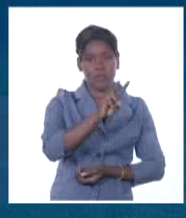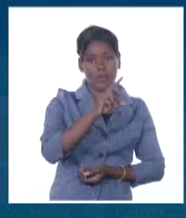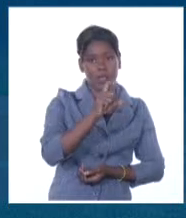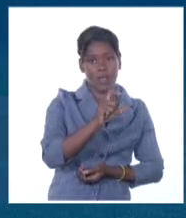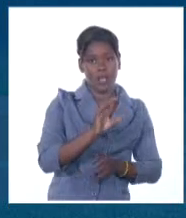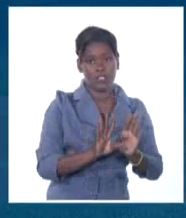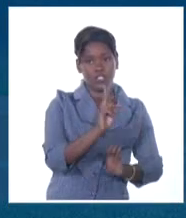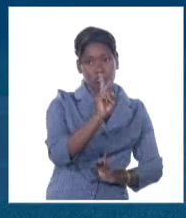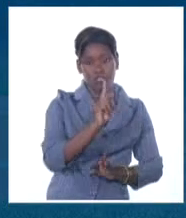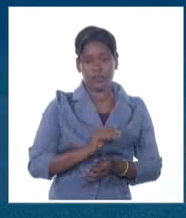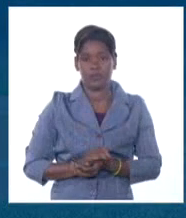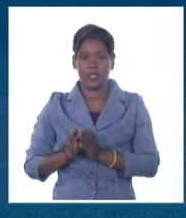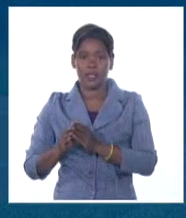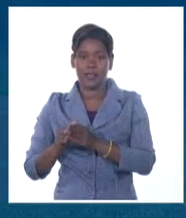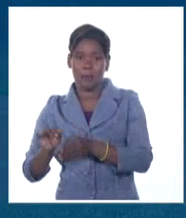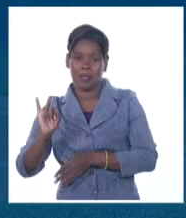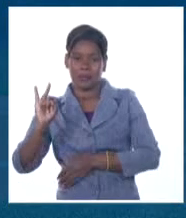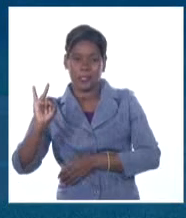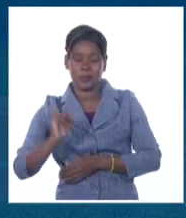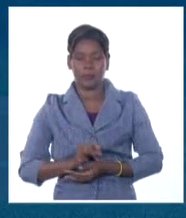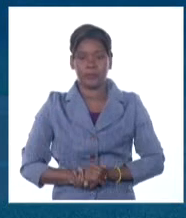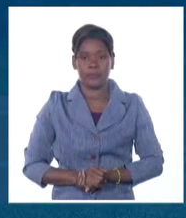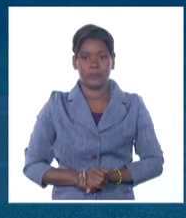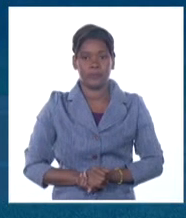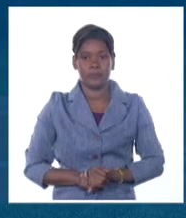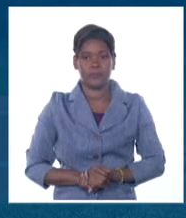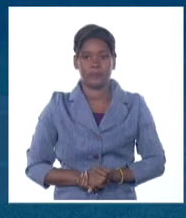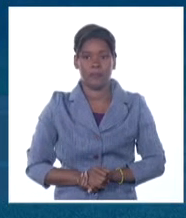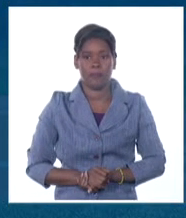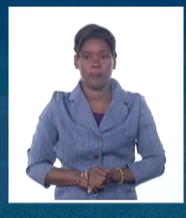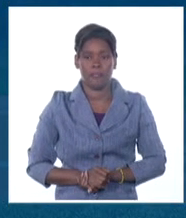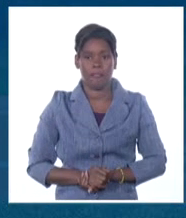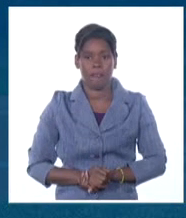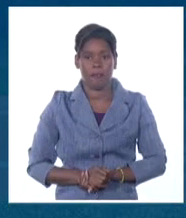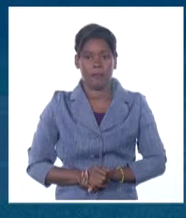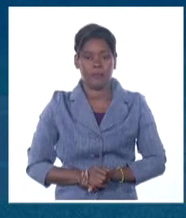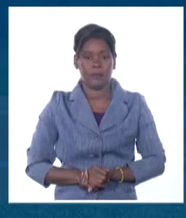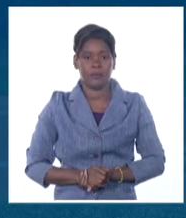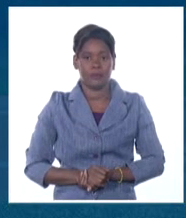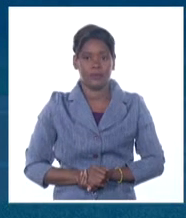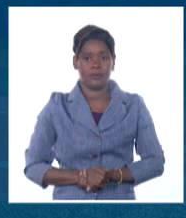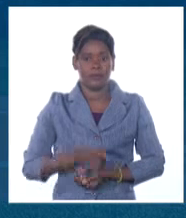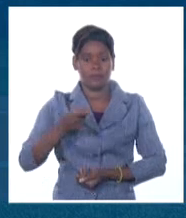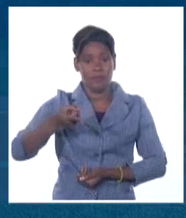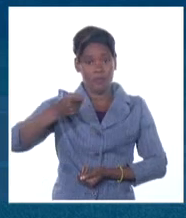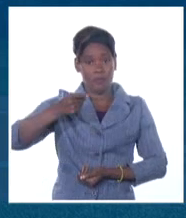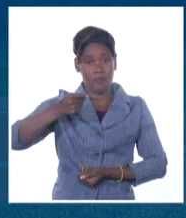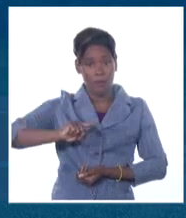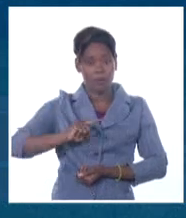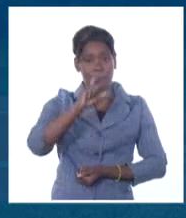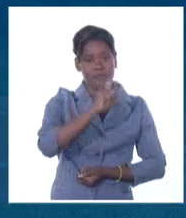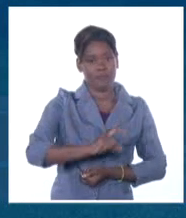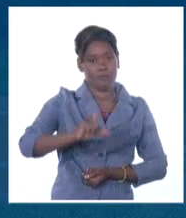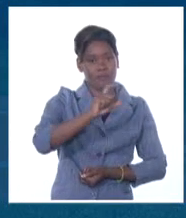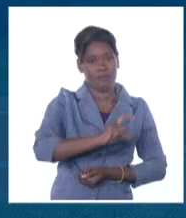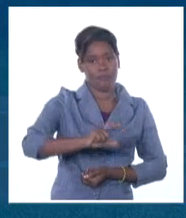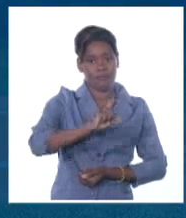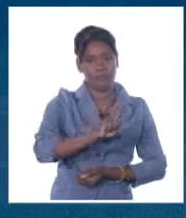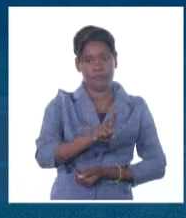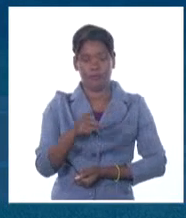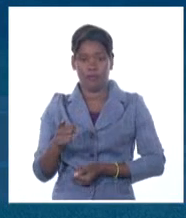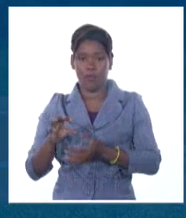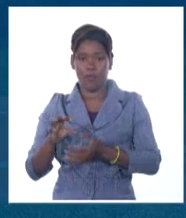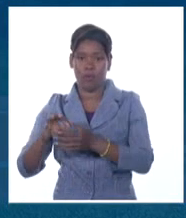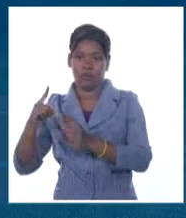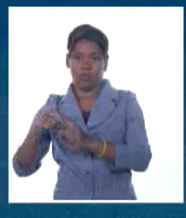Granma 12-7 con 2 tubelles, un jonrón y 5 carreras impulsadas para Jeniet Pérez. Por último, Camagüey liquidó